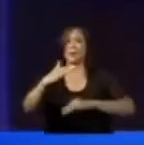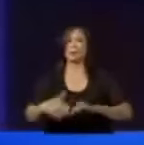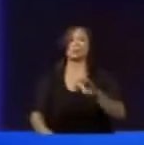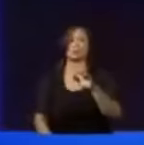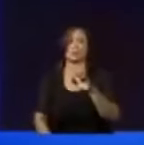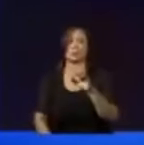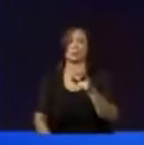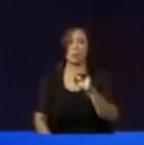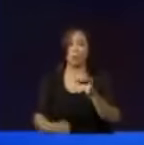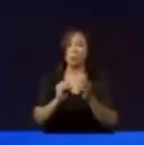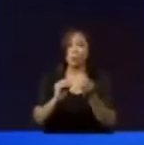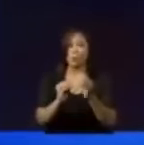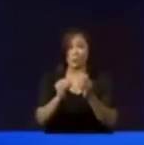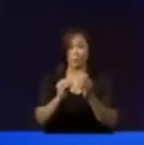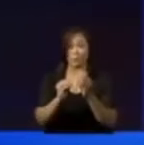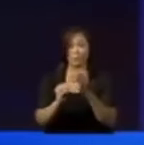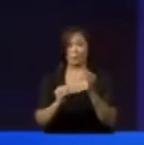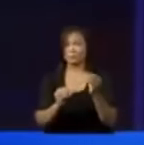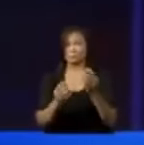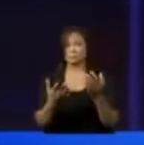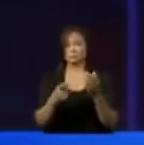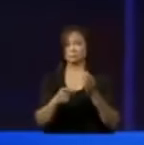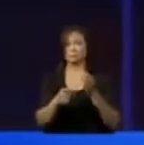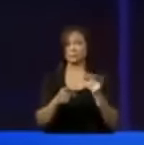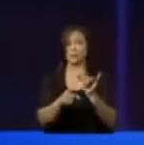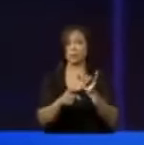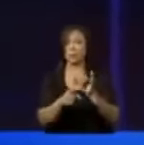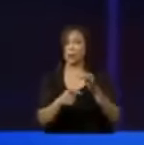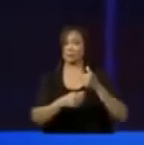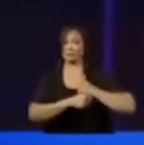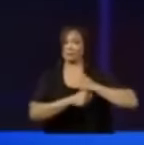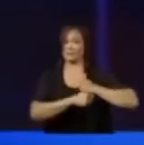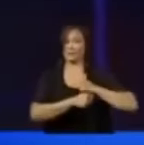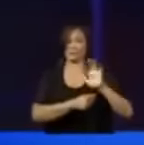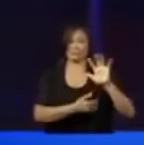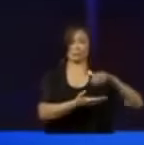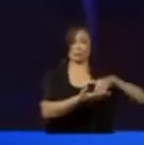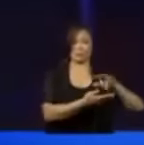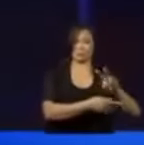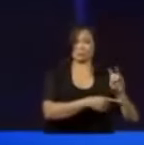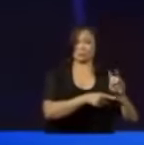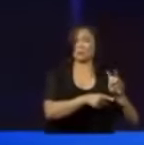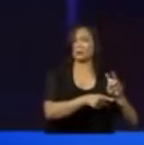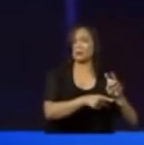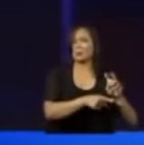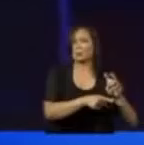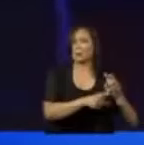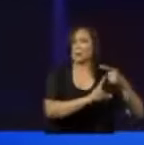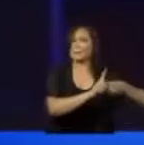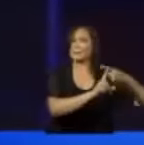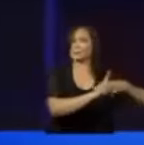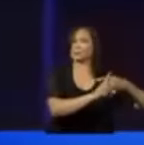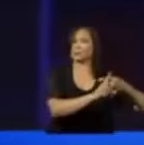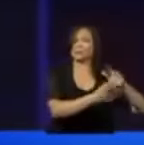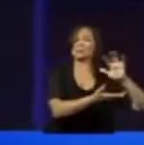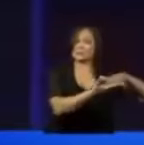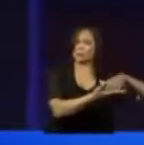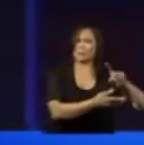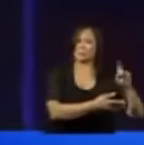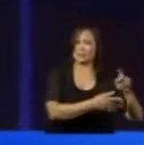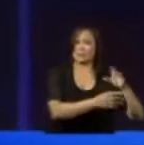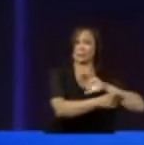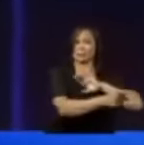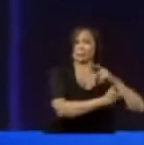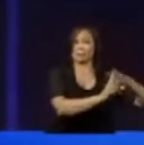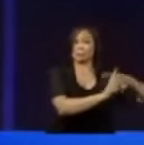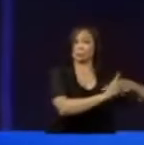de un dígito. Y por eso, así igual que las Fuerzas Armadas, de 5.200, que era el salario, 5.100, que era el de